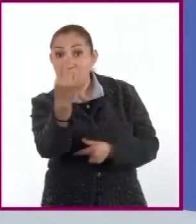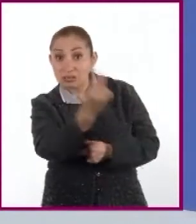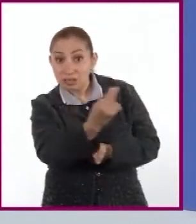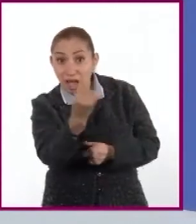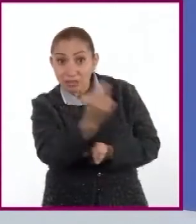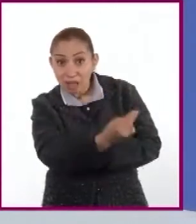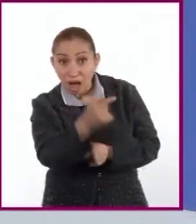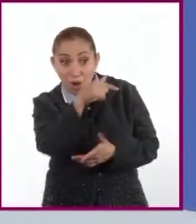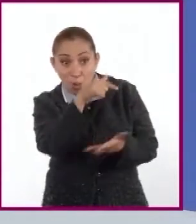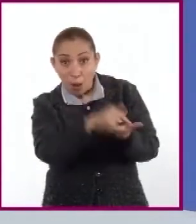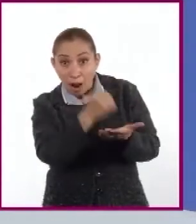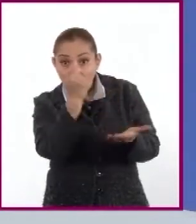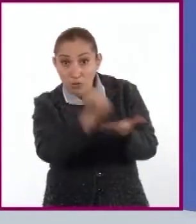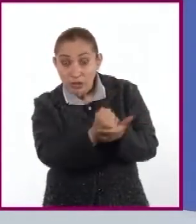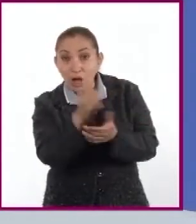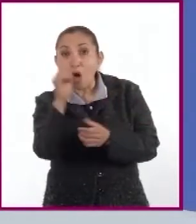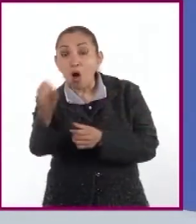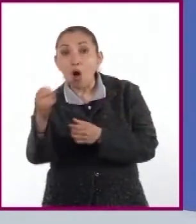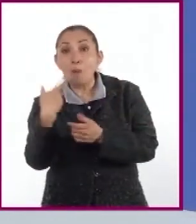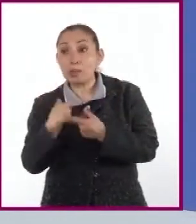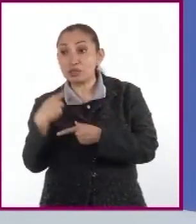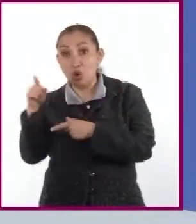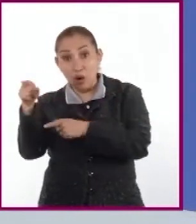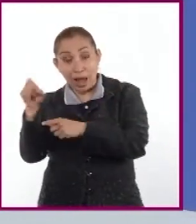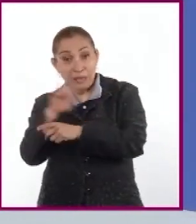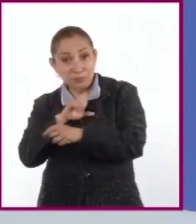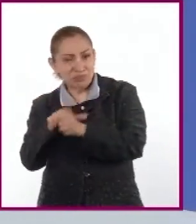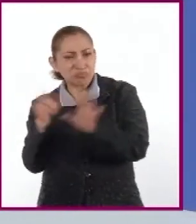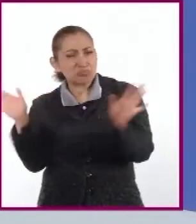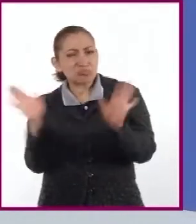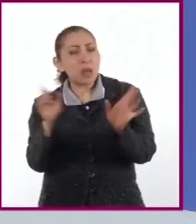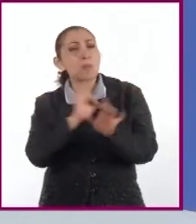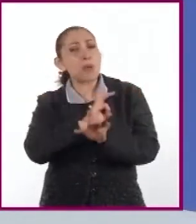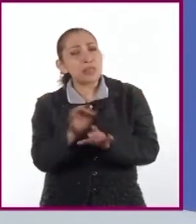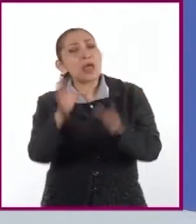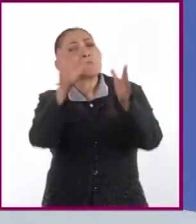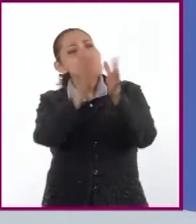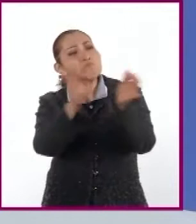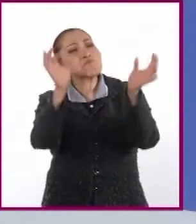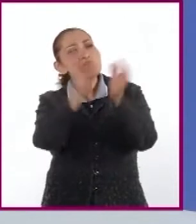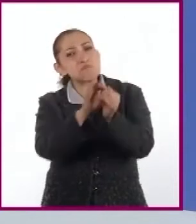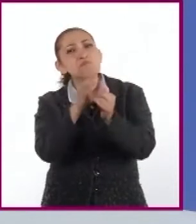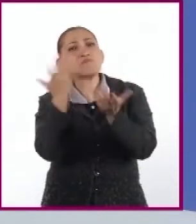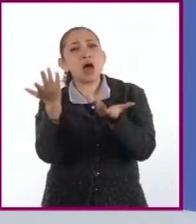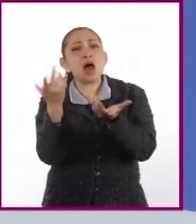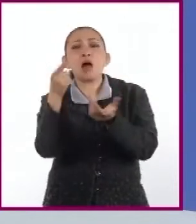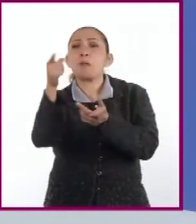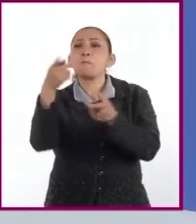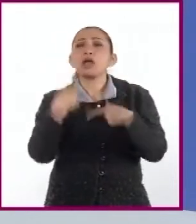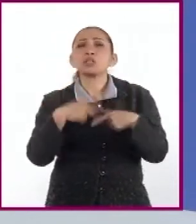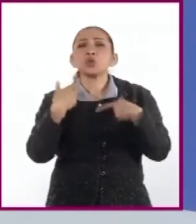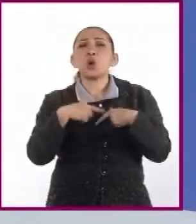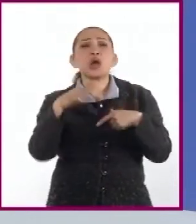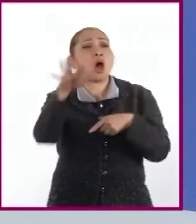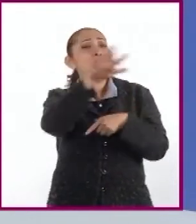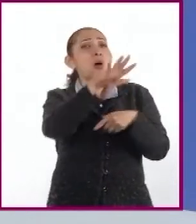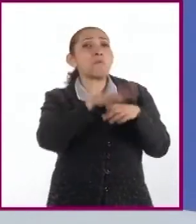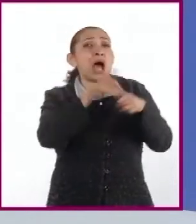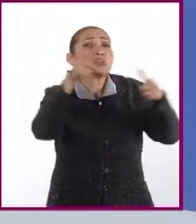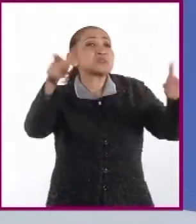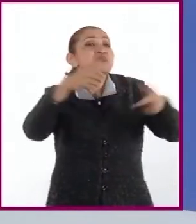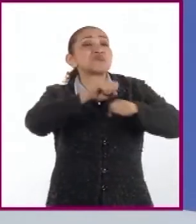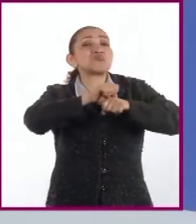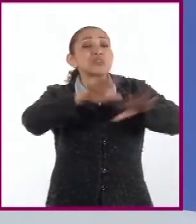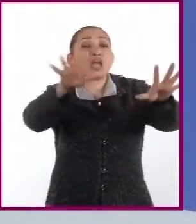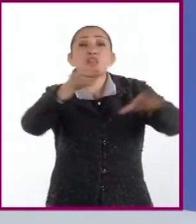un espacio ni de un auditorio específico. Puede ser contada a un receptor o a un público más amplio